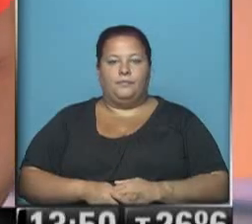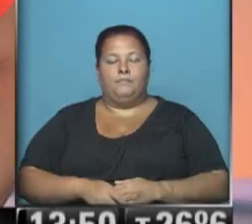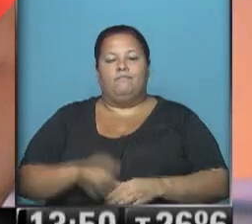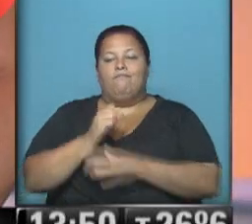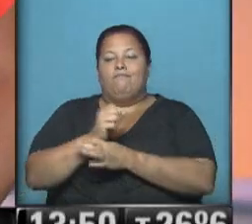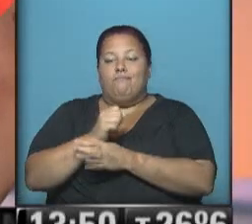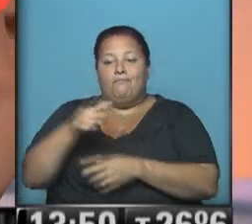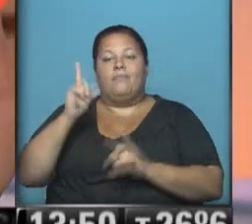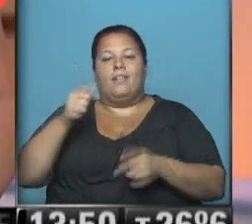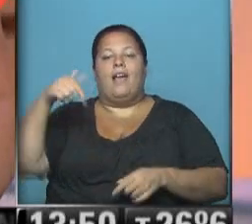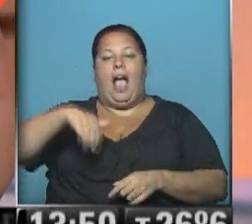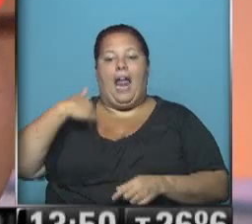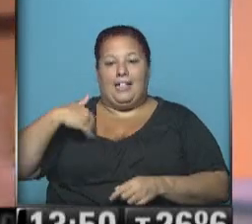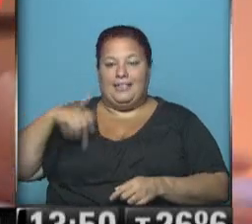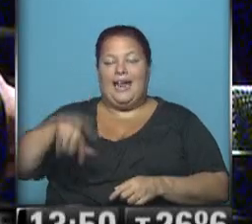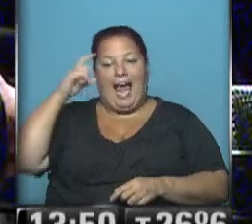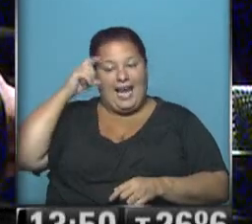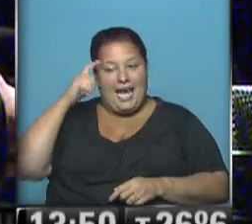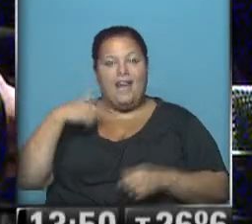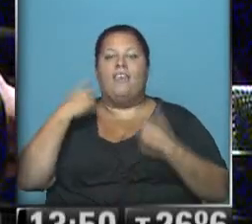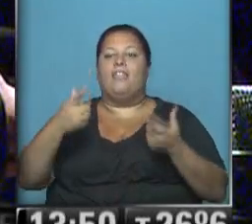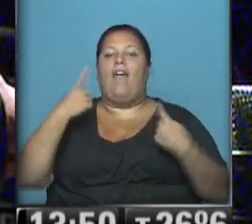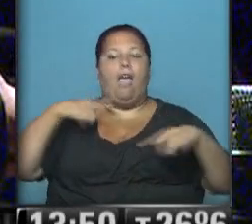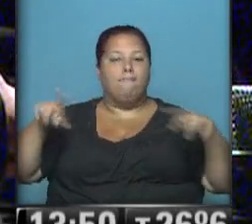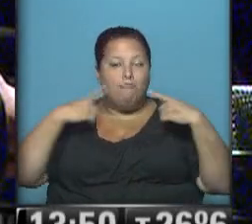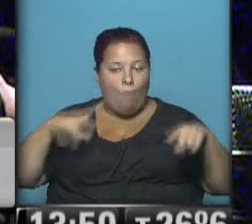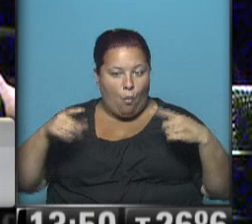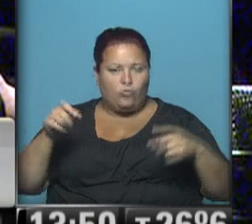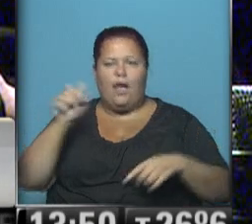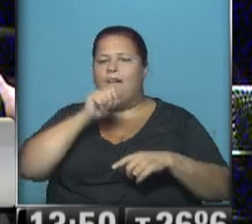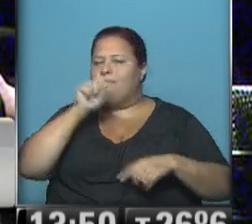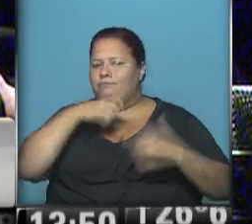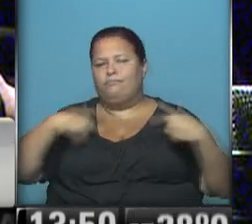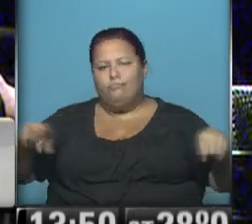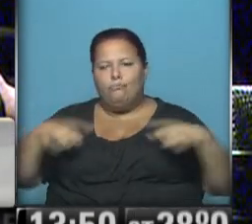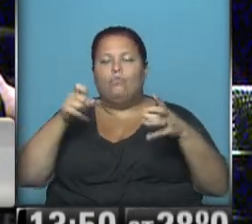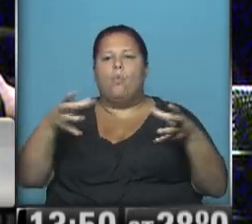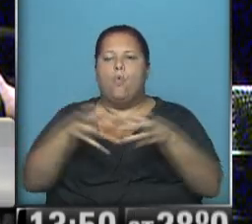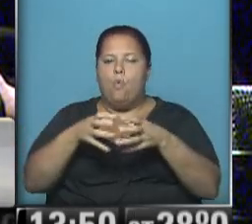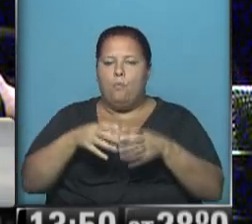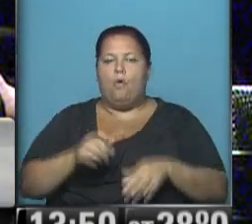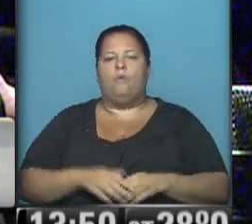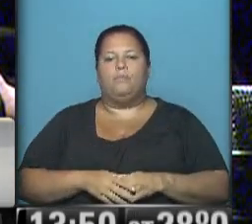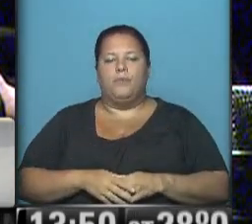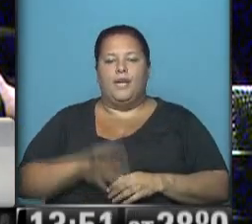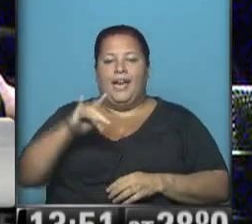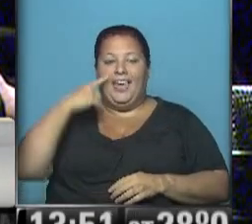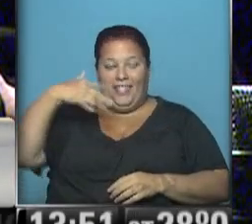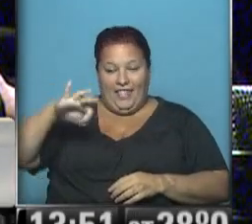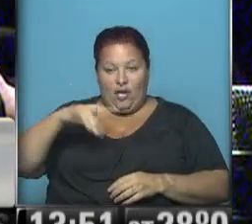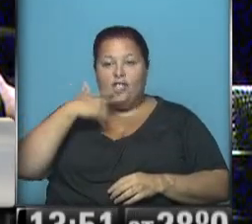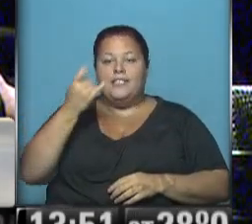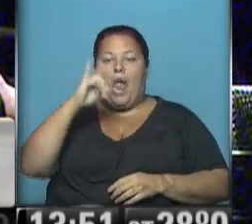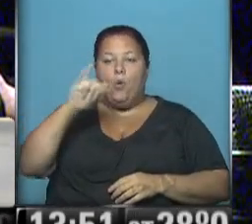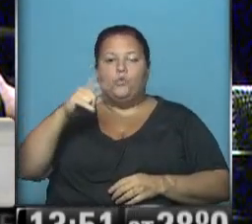El maestro Dino Saluzzi está en la Argentina en estos días de enero brindando su música con un concierto que tiene que ver con su quinteto. Dino Saluzzi va a estar